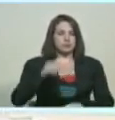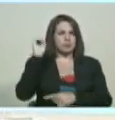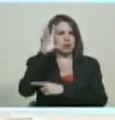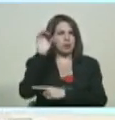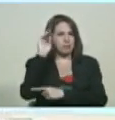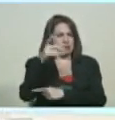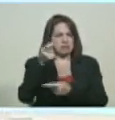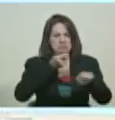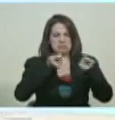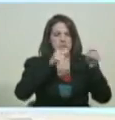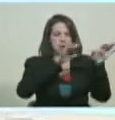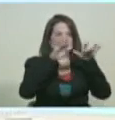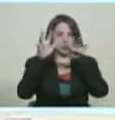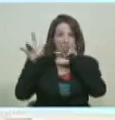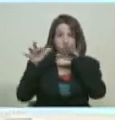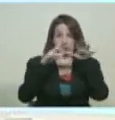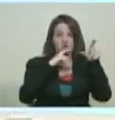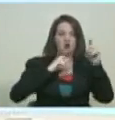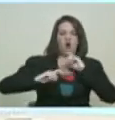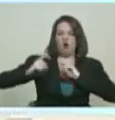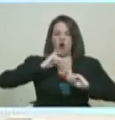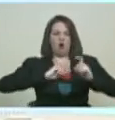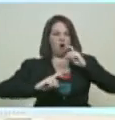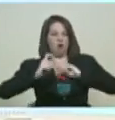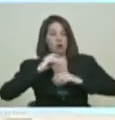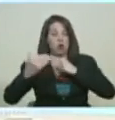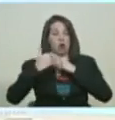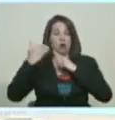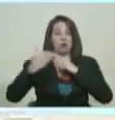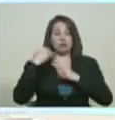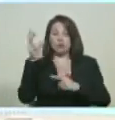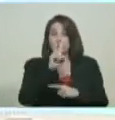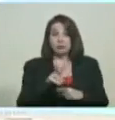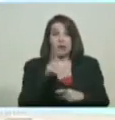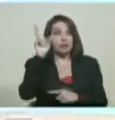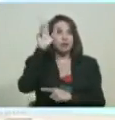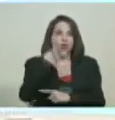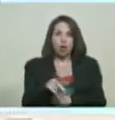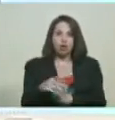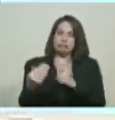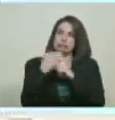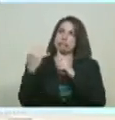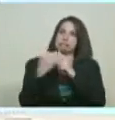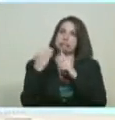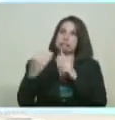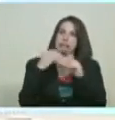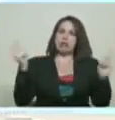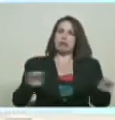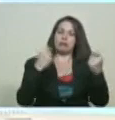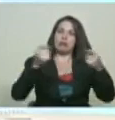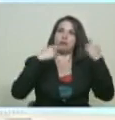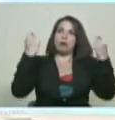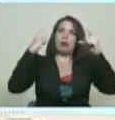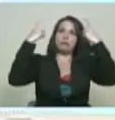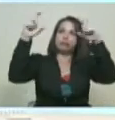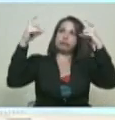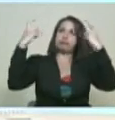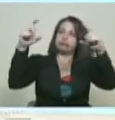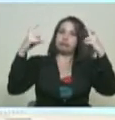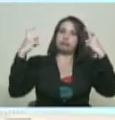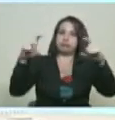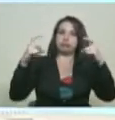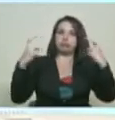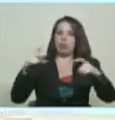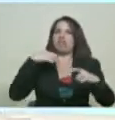de odio permanente contra nuestro país todos los días titulares en los medios de prensa del mundo